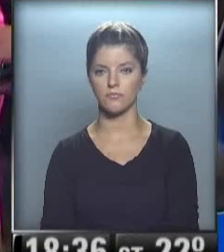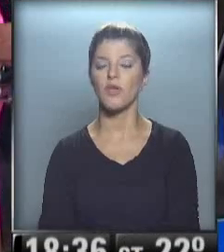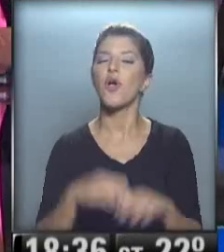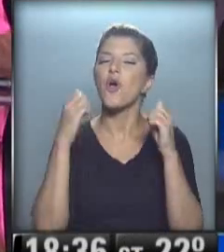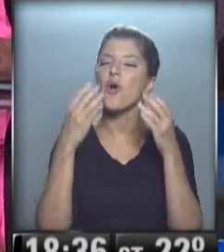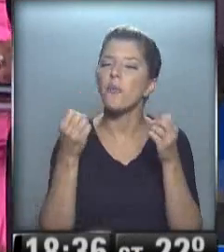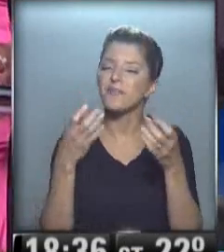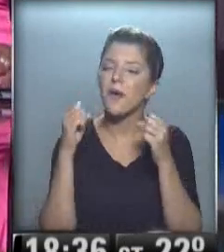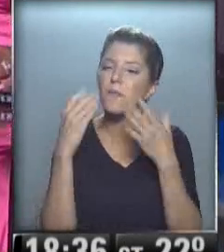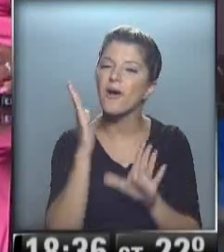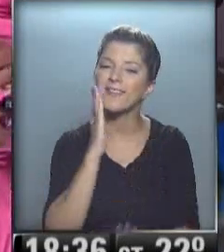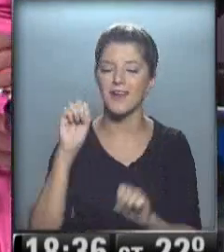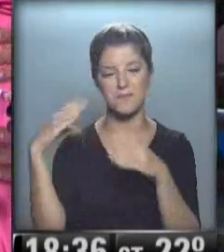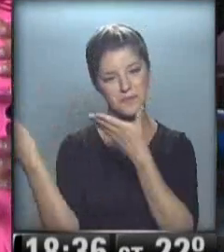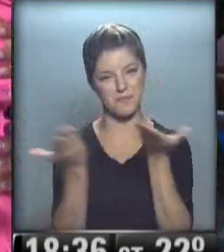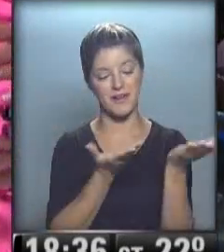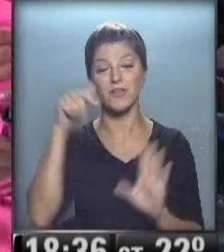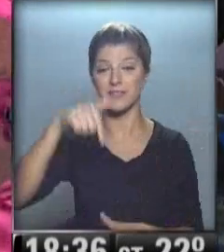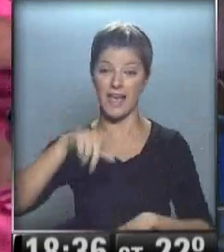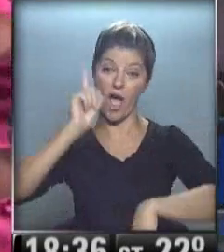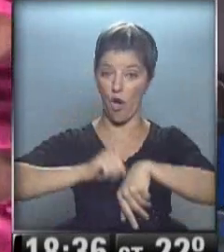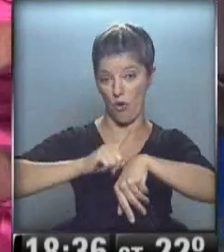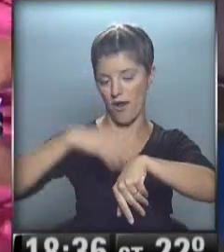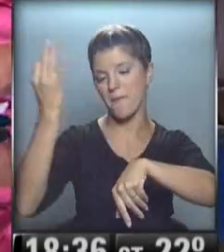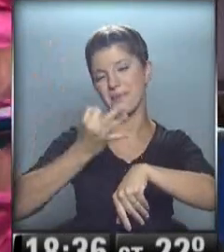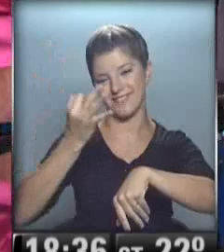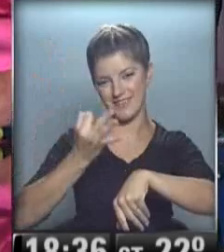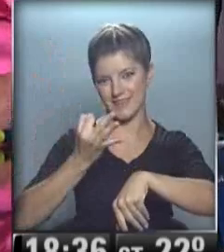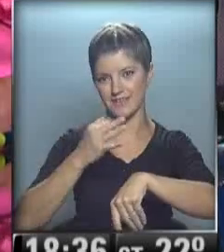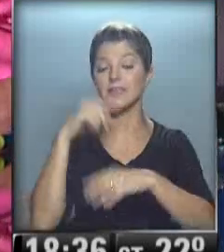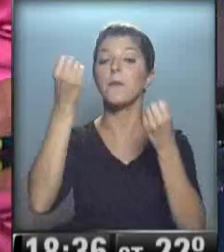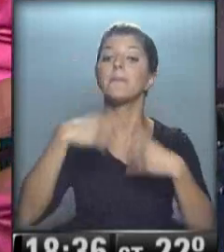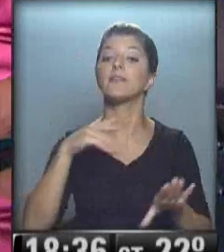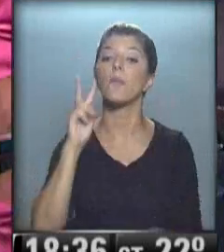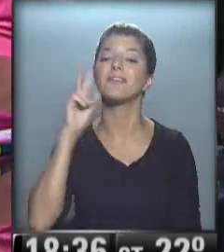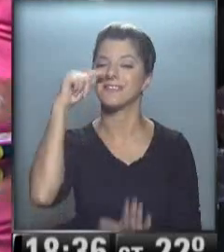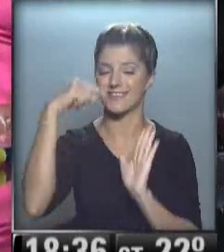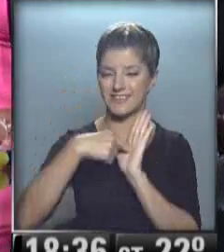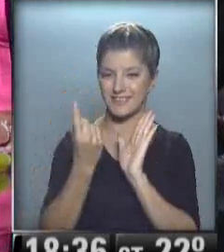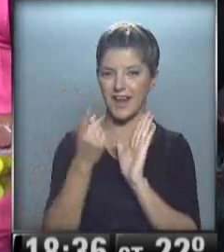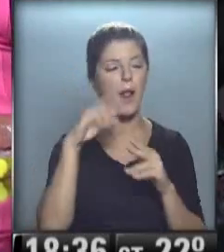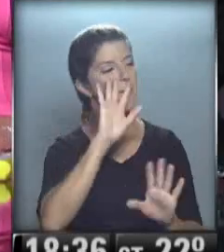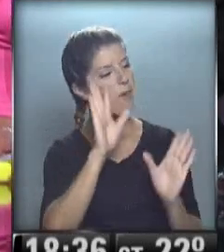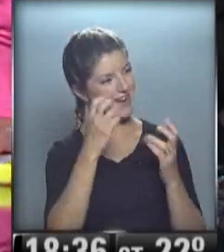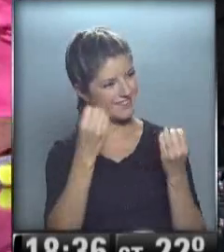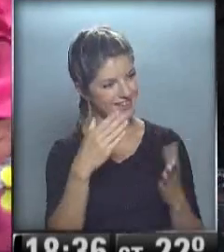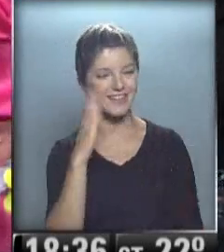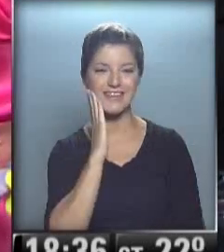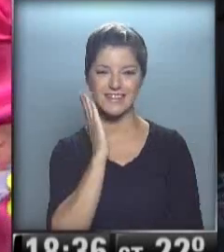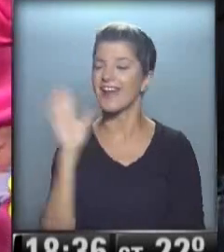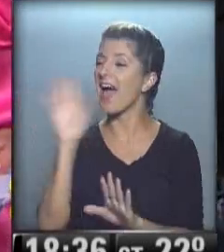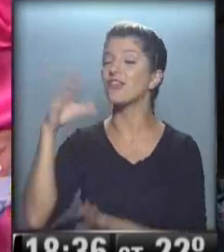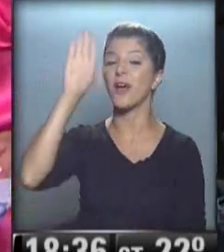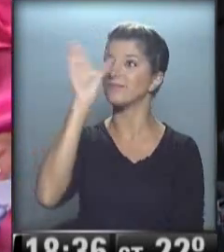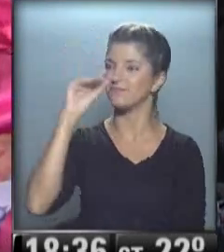¿Cómo les va? Muy buenas tardes, bienvenidos. Aquí estamos hoy en horario especial, iniciando la edición central de Visión 7. Pablo, buenas tardes. Hola Cecilia, saludamos a